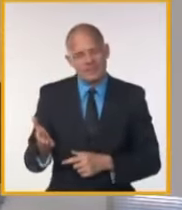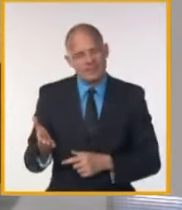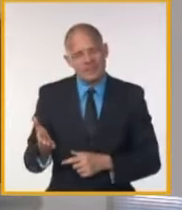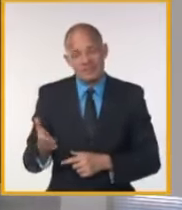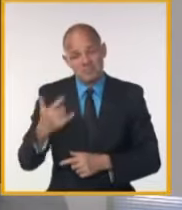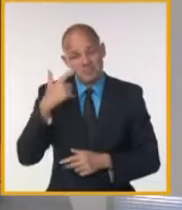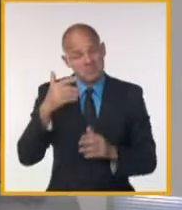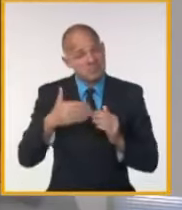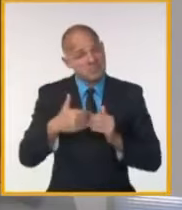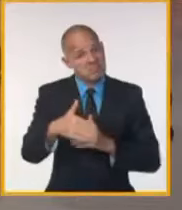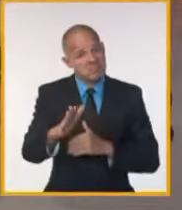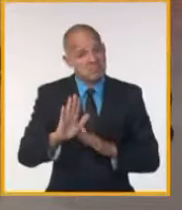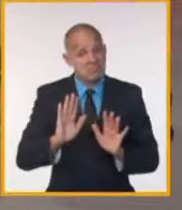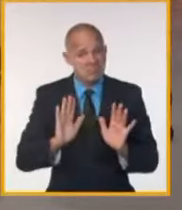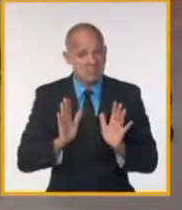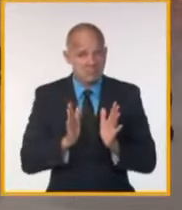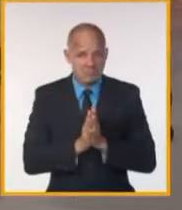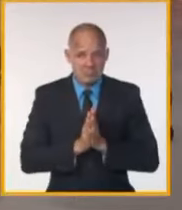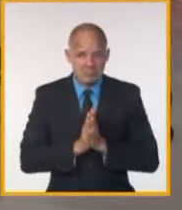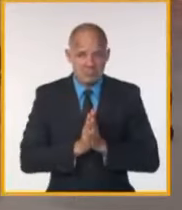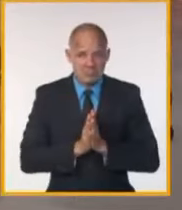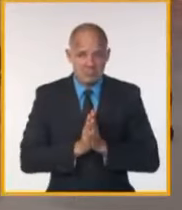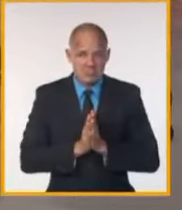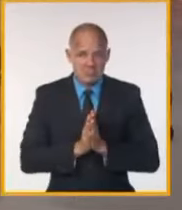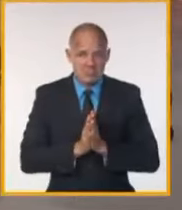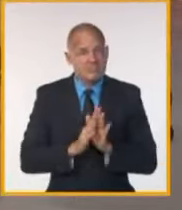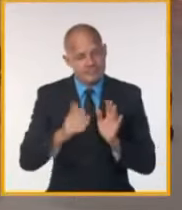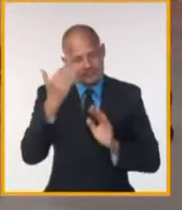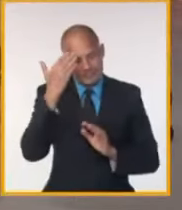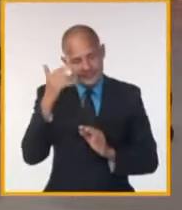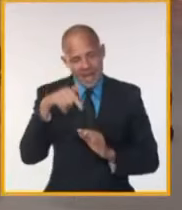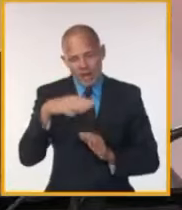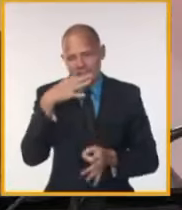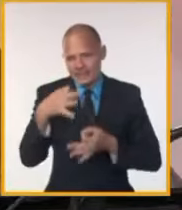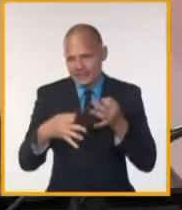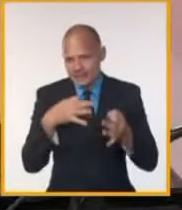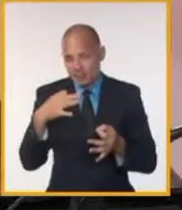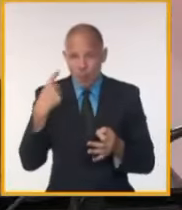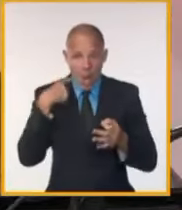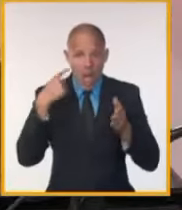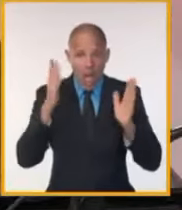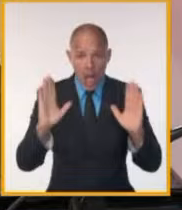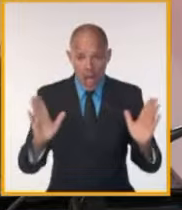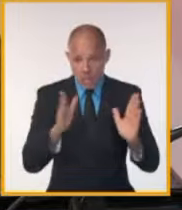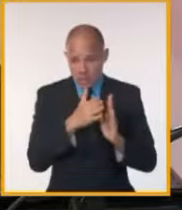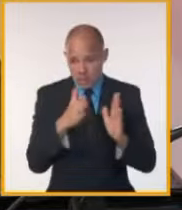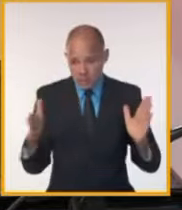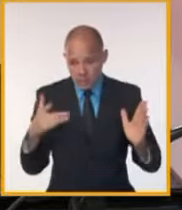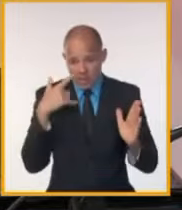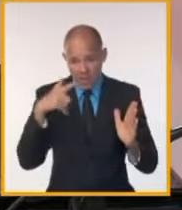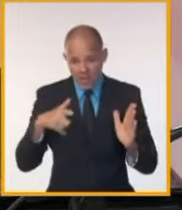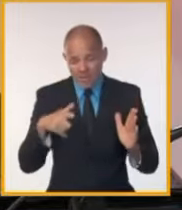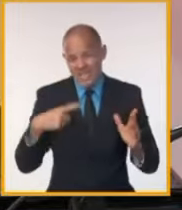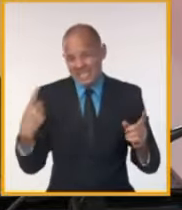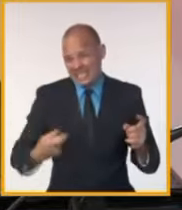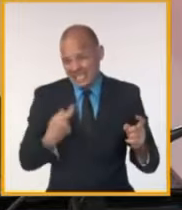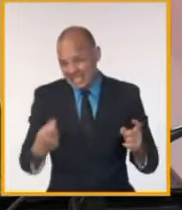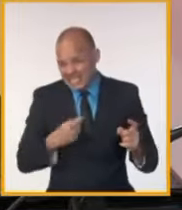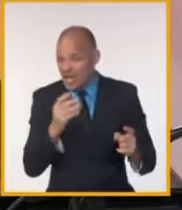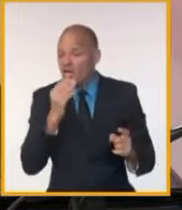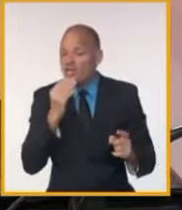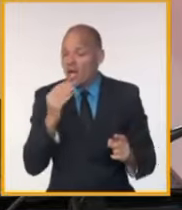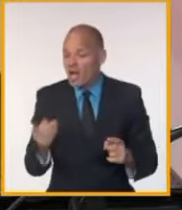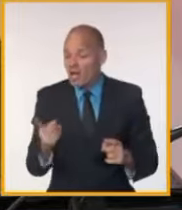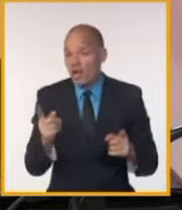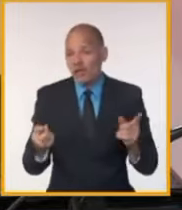esa es parte de la dinámica que hoy se está dando en esta guerra un año ya de acontecimientos un año de genocidio contra el